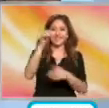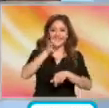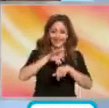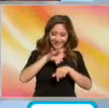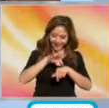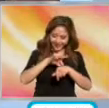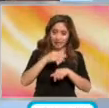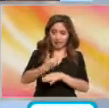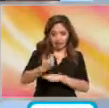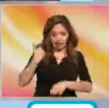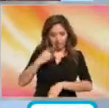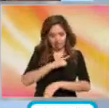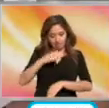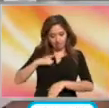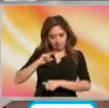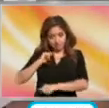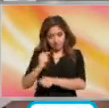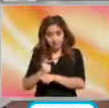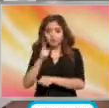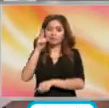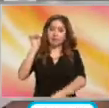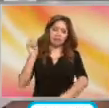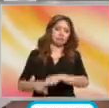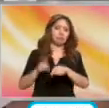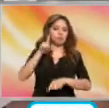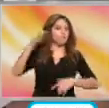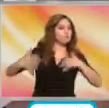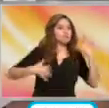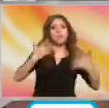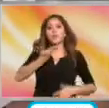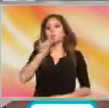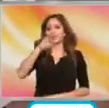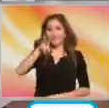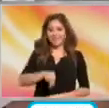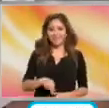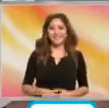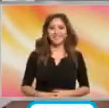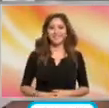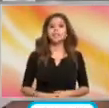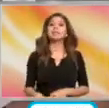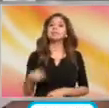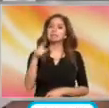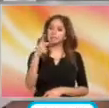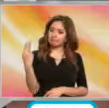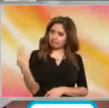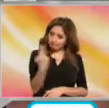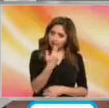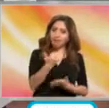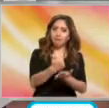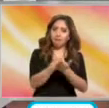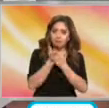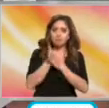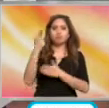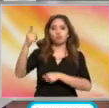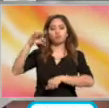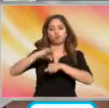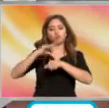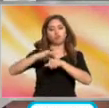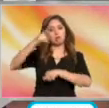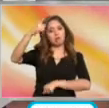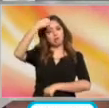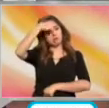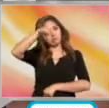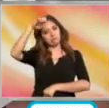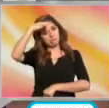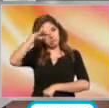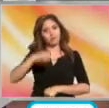y, Así es. y ya Si tratar. fuera corajitos. Ay, fuera corajitos. Y como siempre, buscar la ayuda profesional, el previo diagnóstico de un profesional Así ante